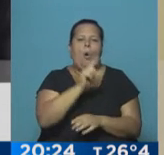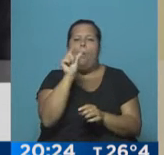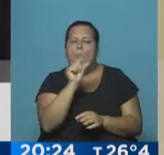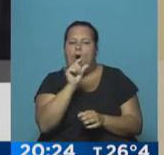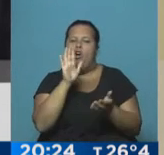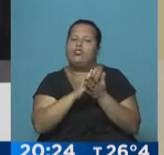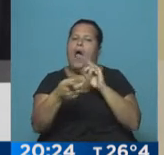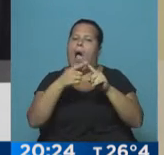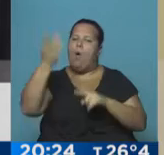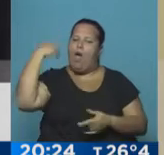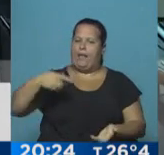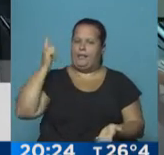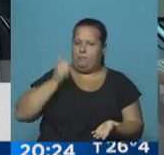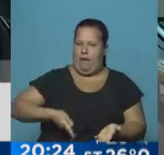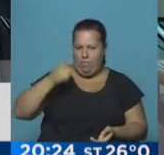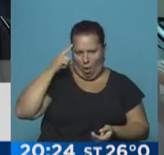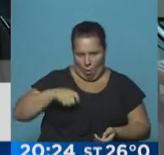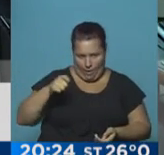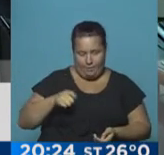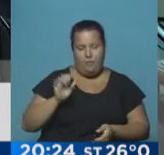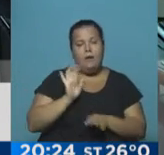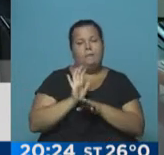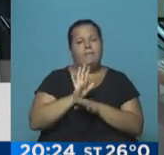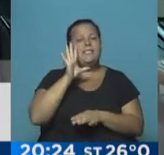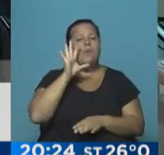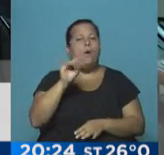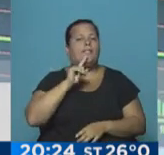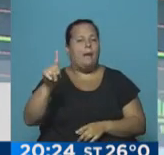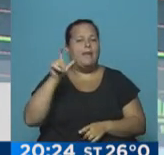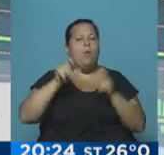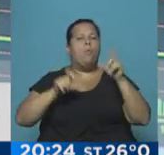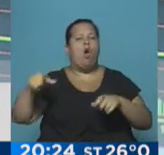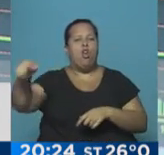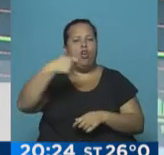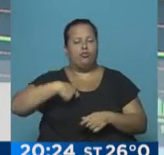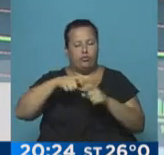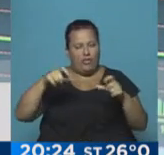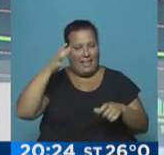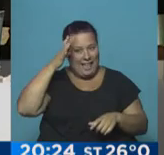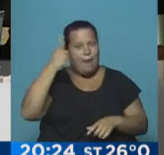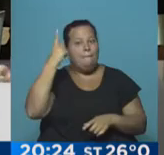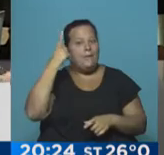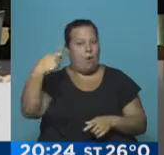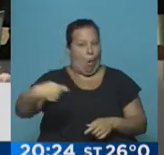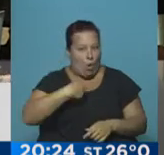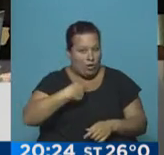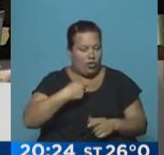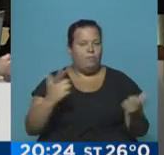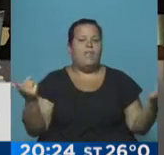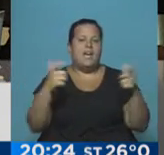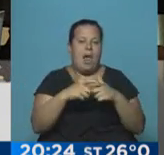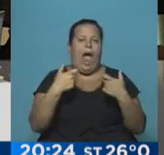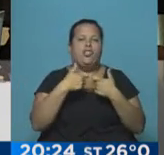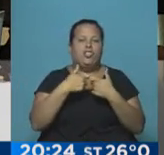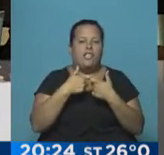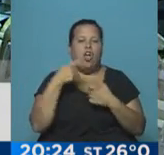parte de lo estipulado en la sentencia. Se trata de los 50.000 bonistas italianos, los primeros en litigar, reunidos en la